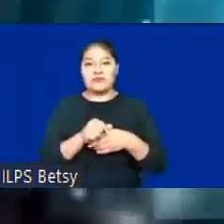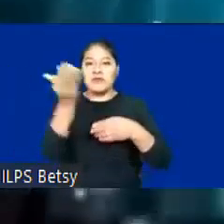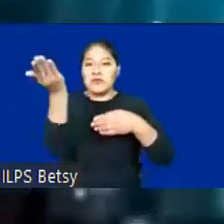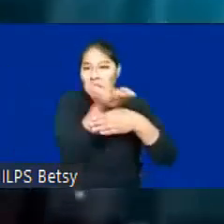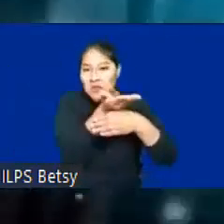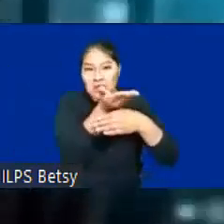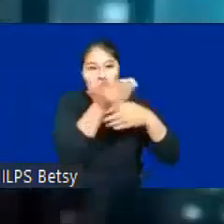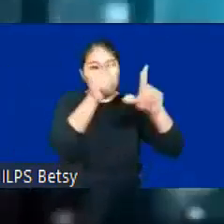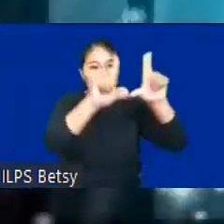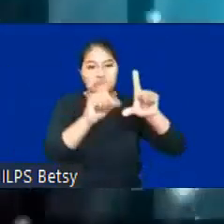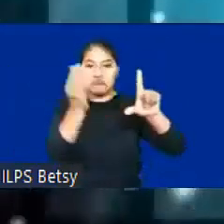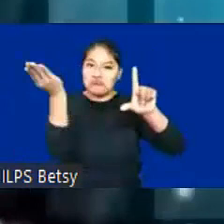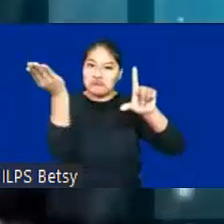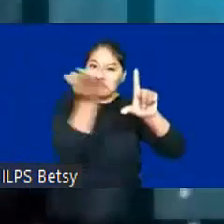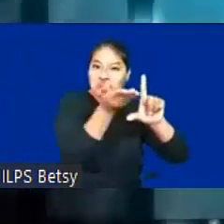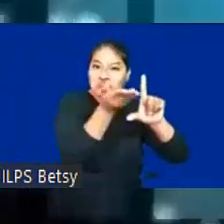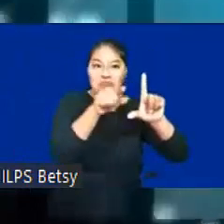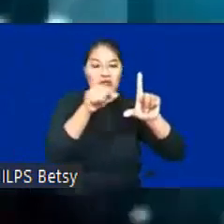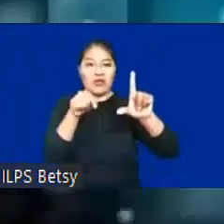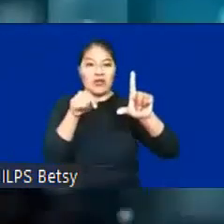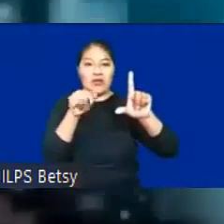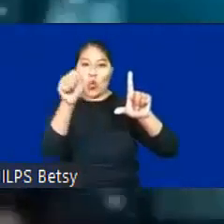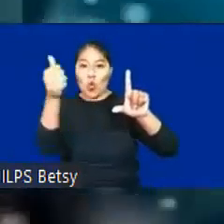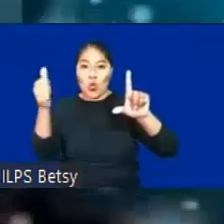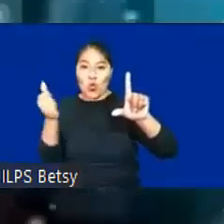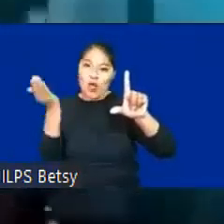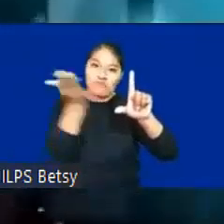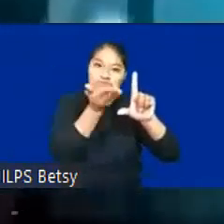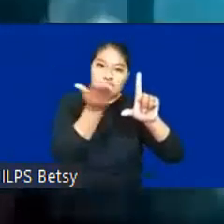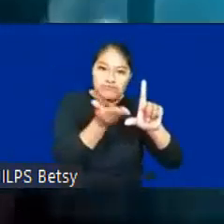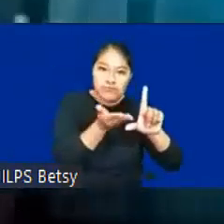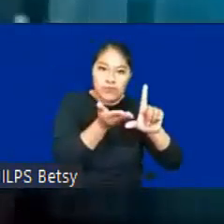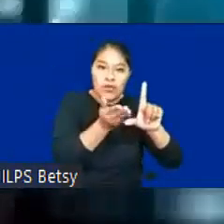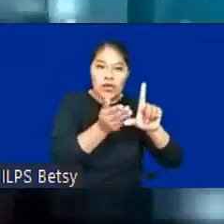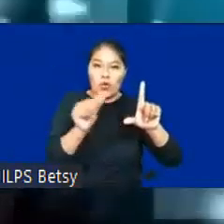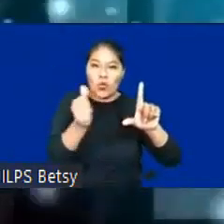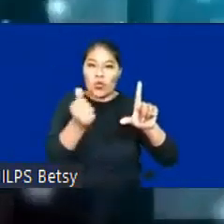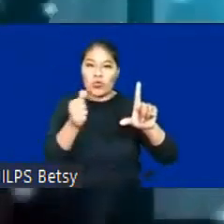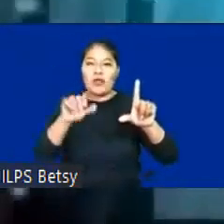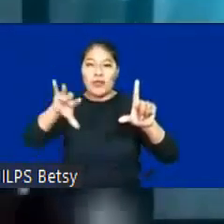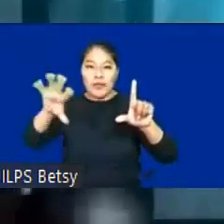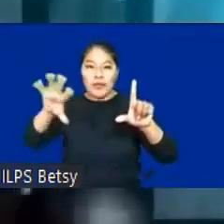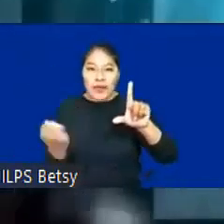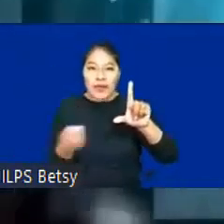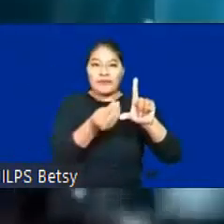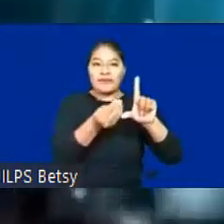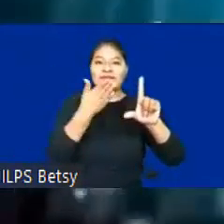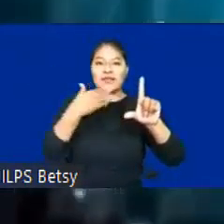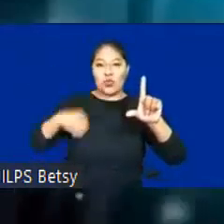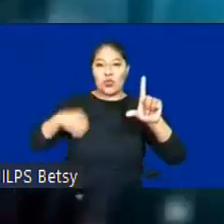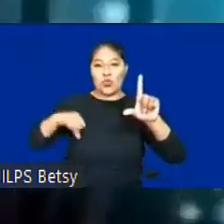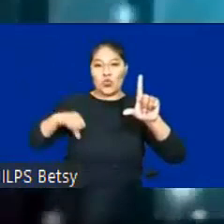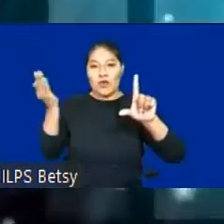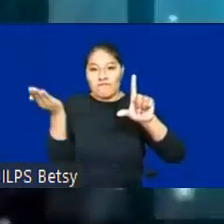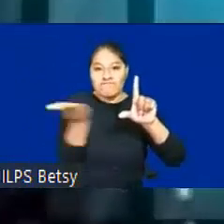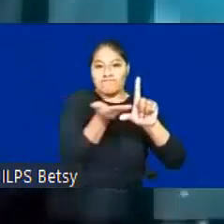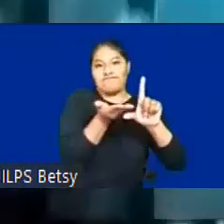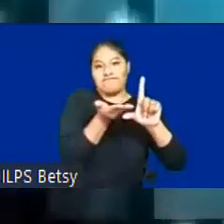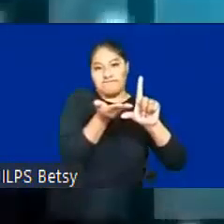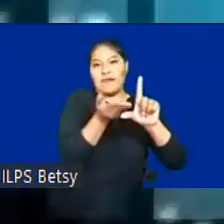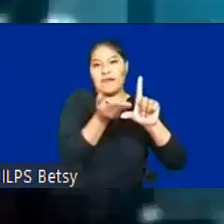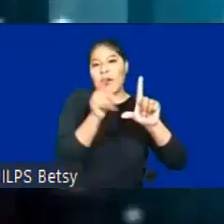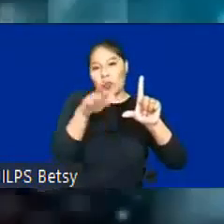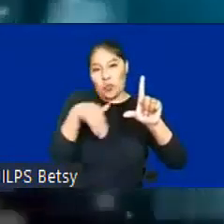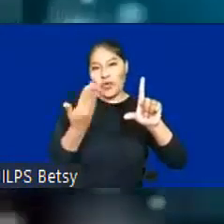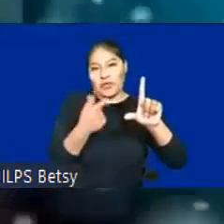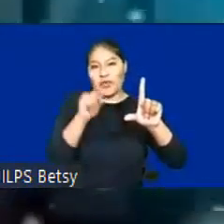Y últimamente también hemos incorporado a las municipalidades, ¿no? Para que algunos actos puedan ser presentados a través de una plataforma que